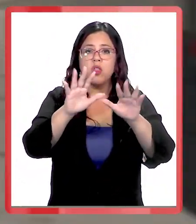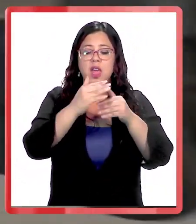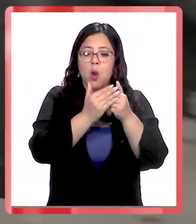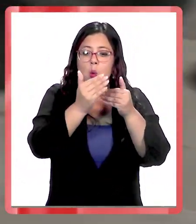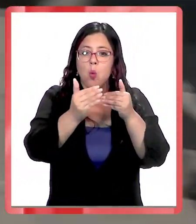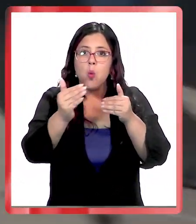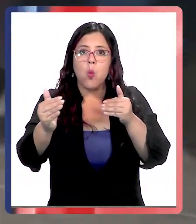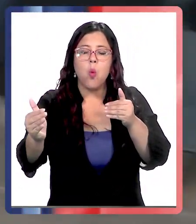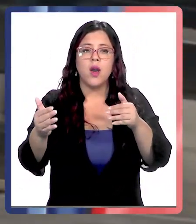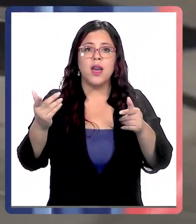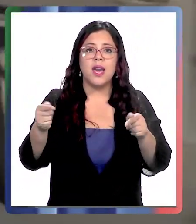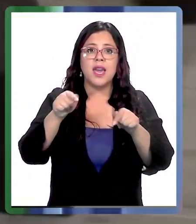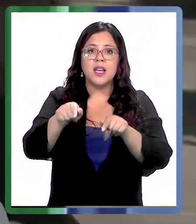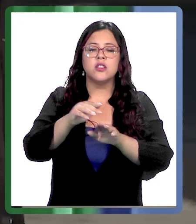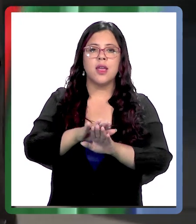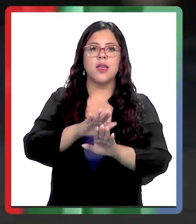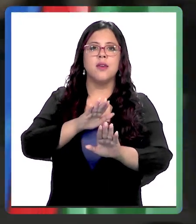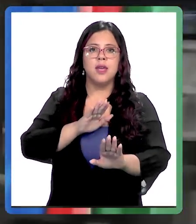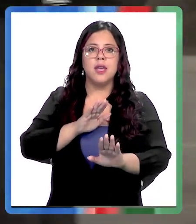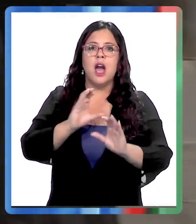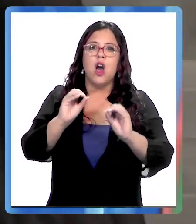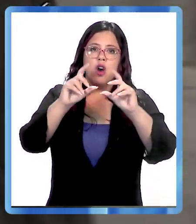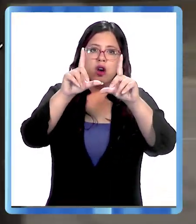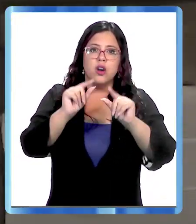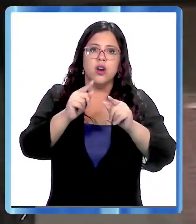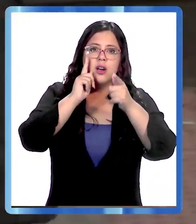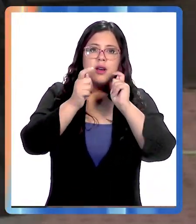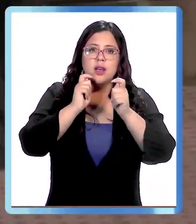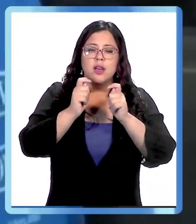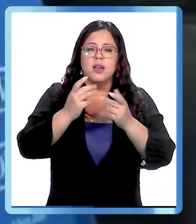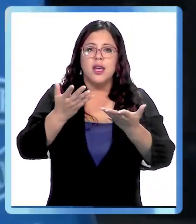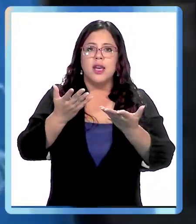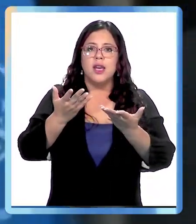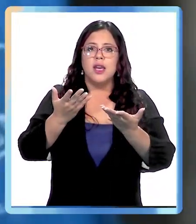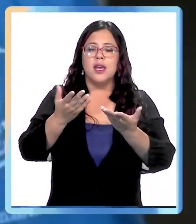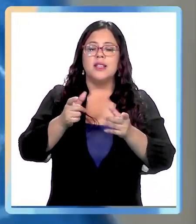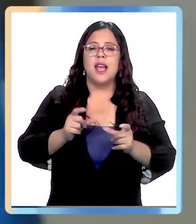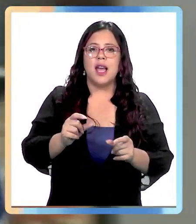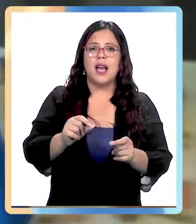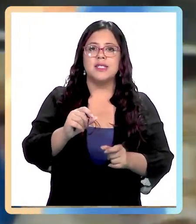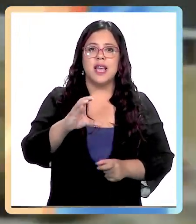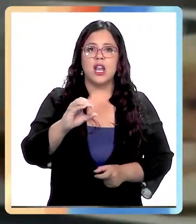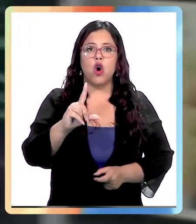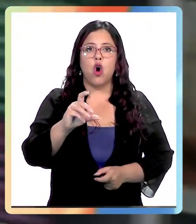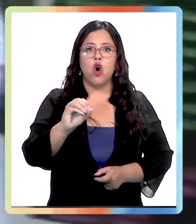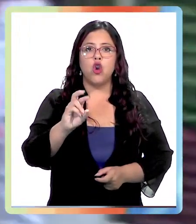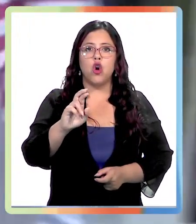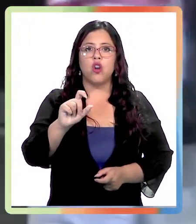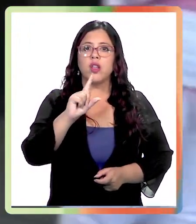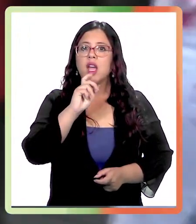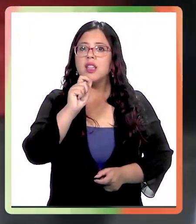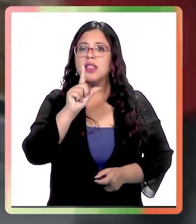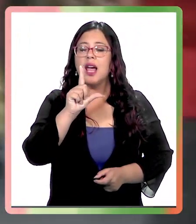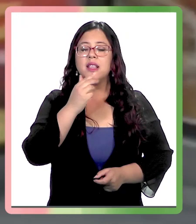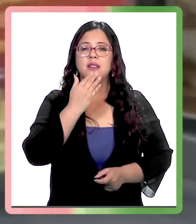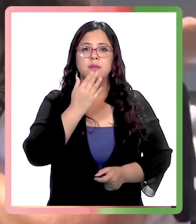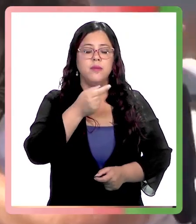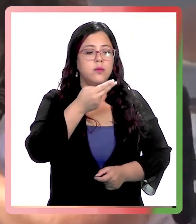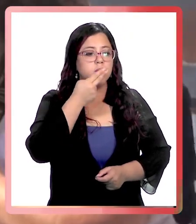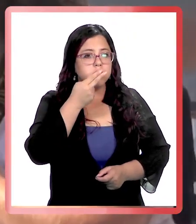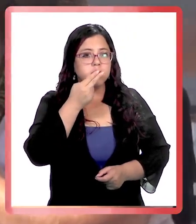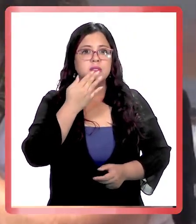una dieta pobre en fibras, una dieta rica en alimentos altamente procesados como la